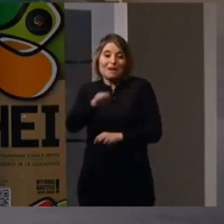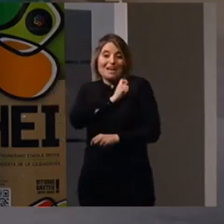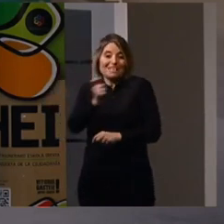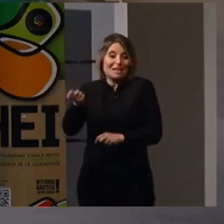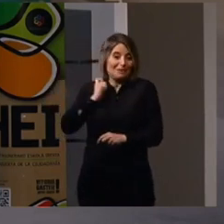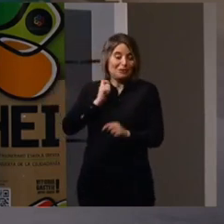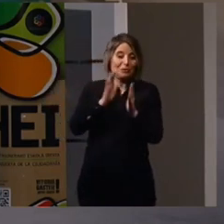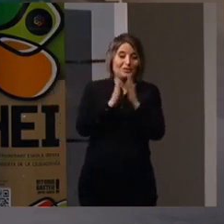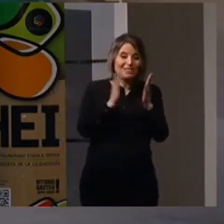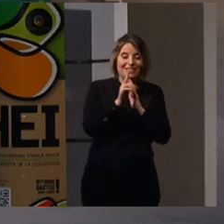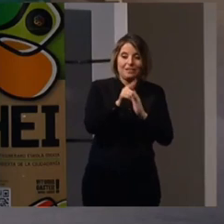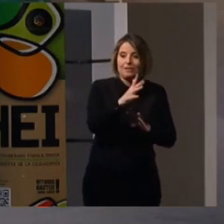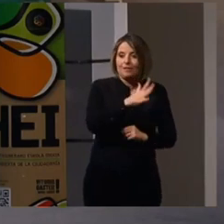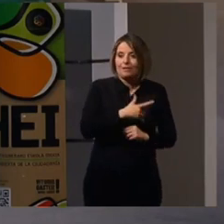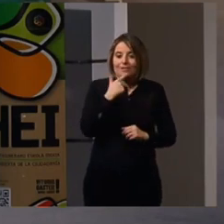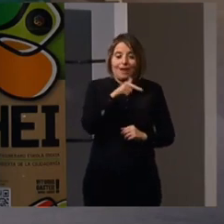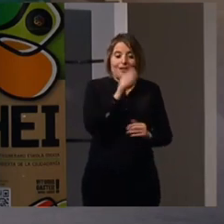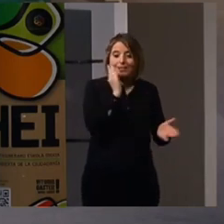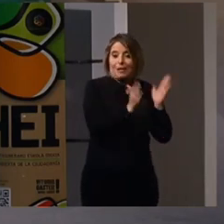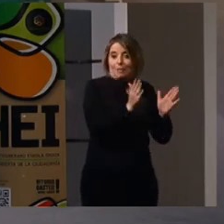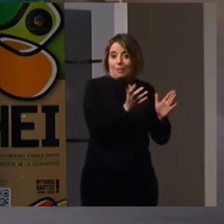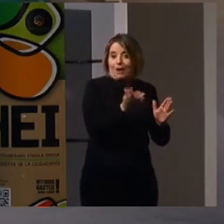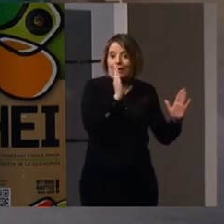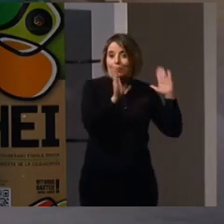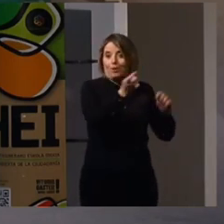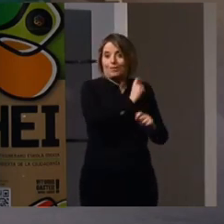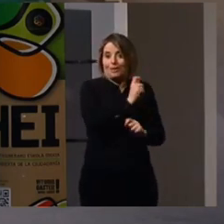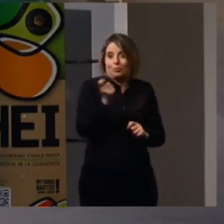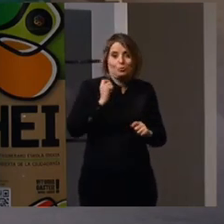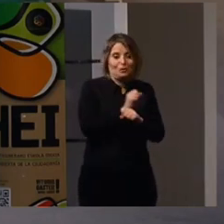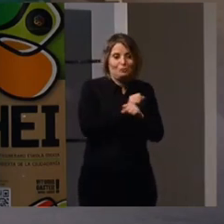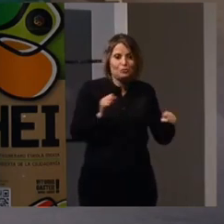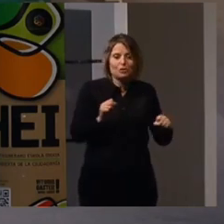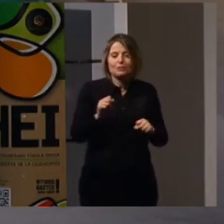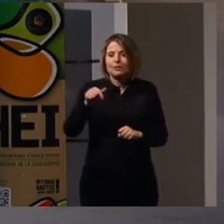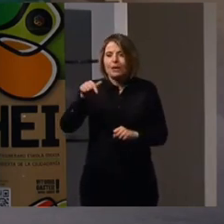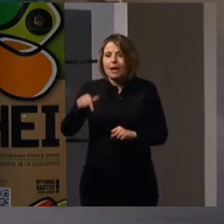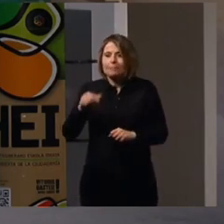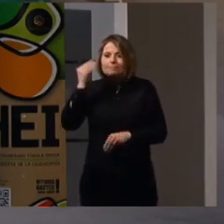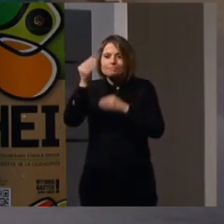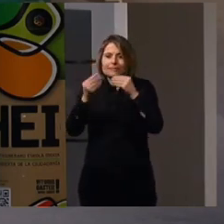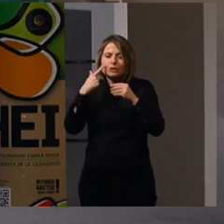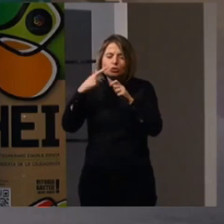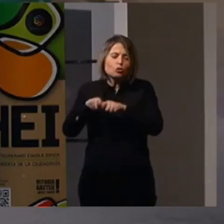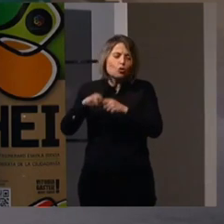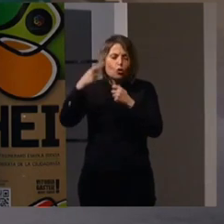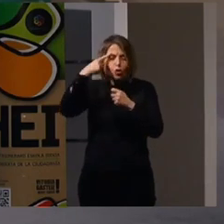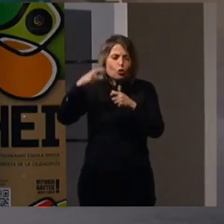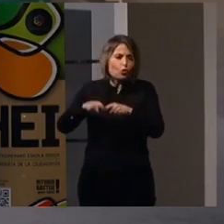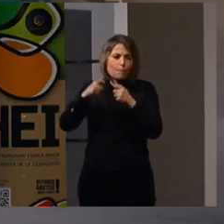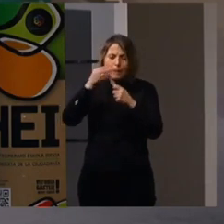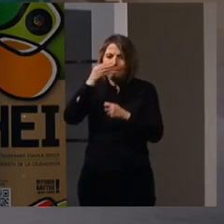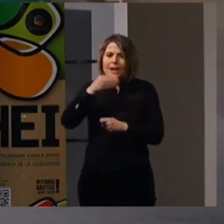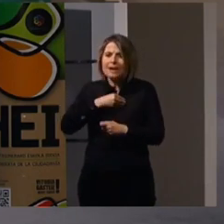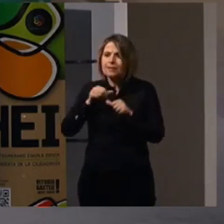esclavitud en el libro, que es como nadie se pondría a hacer terapia allí. Y a mí me parece que tenemos que romper esa idea mental de que no merecemos